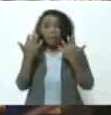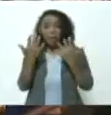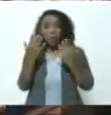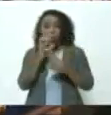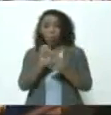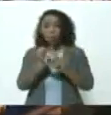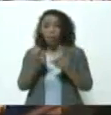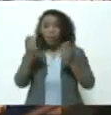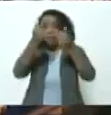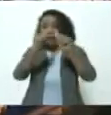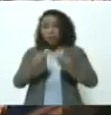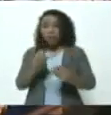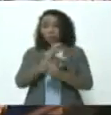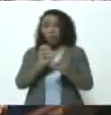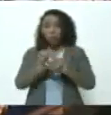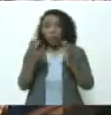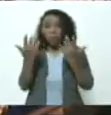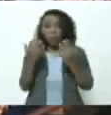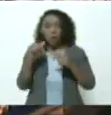artesanos venezolanos.